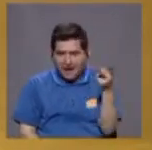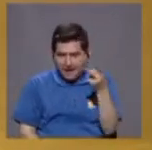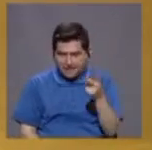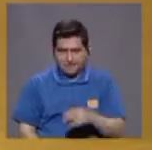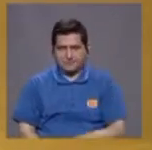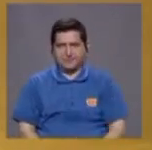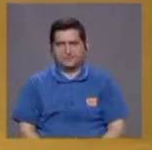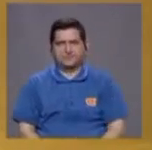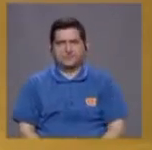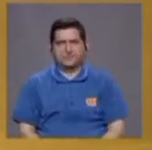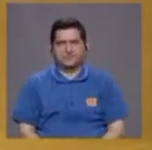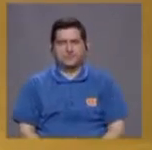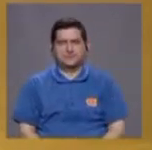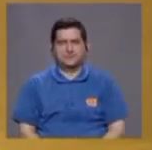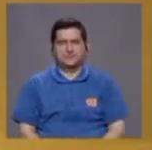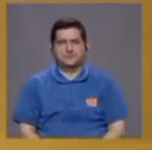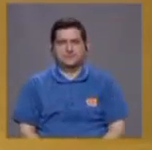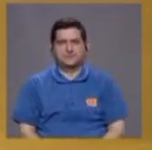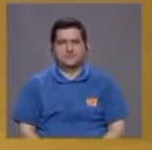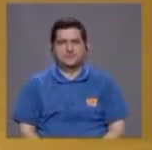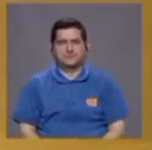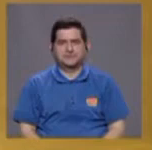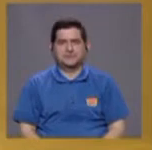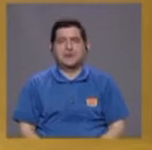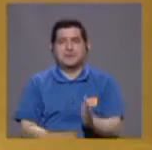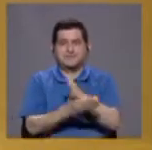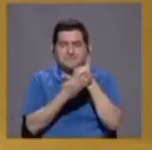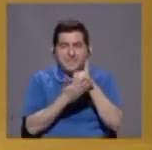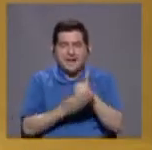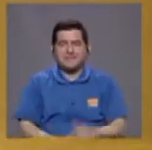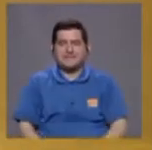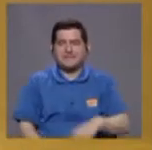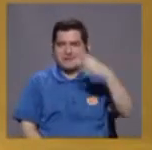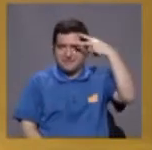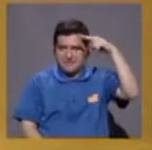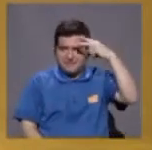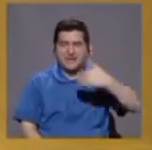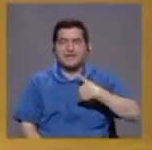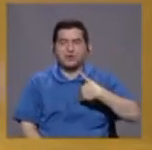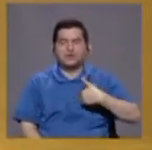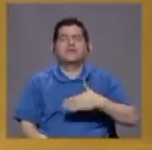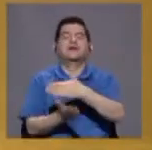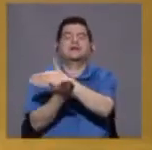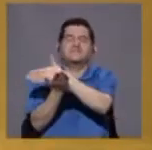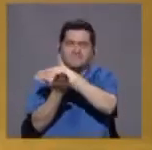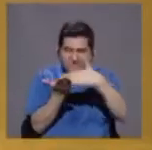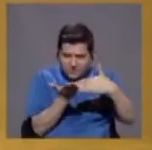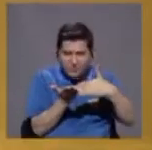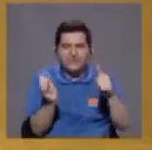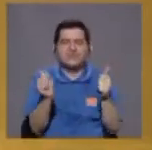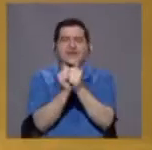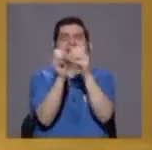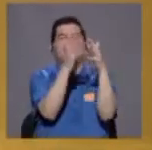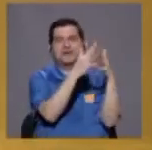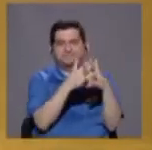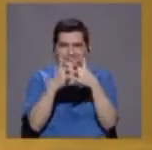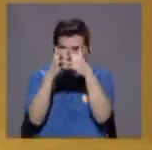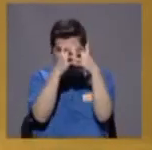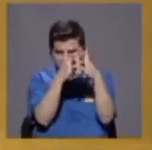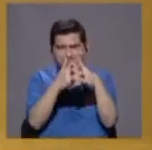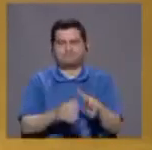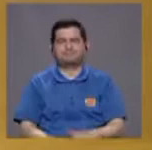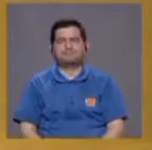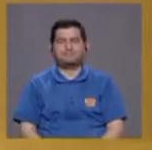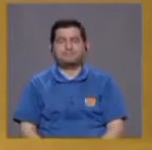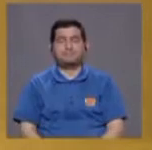estados de la Federación Mexicana tienen frontera con los Estados Unidos,